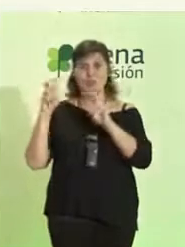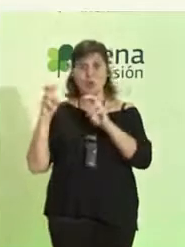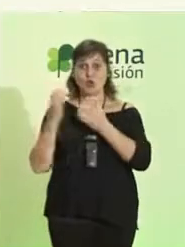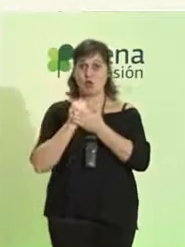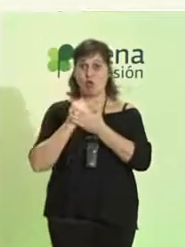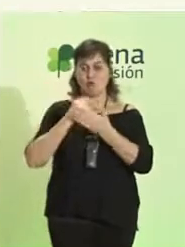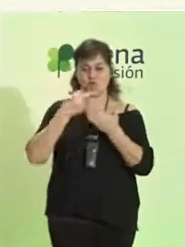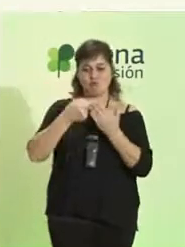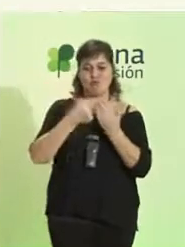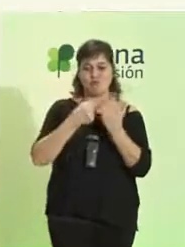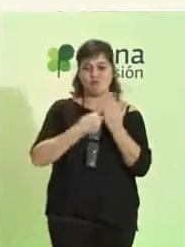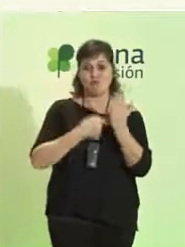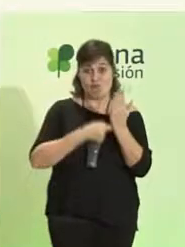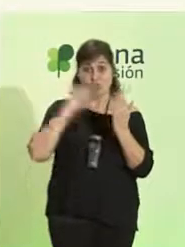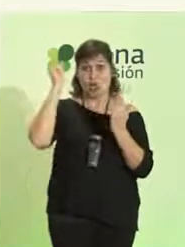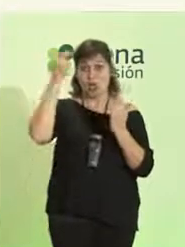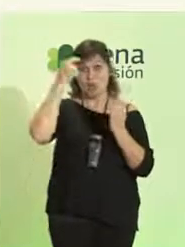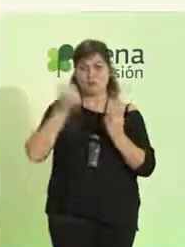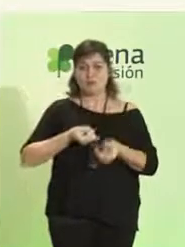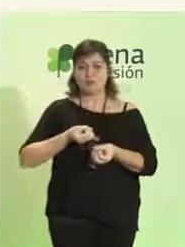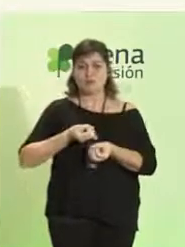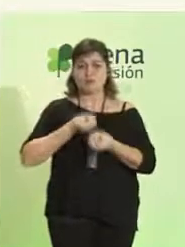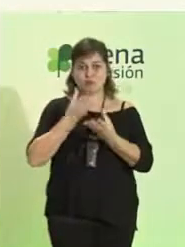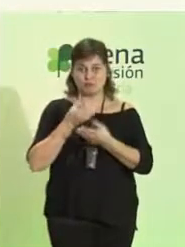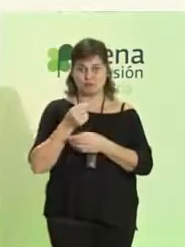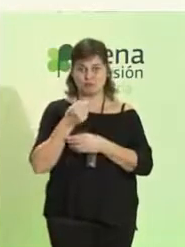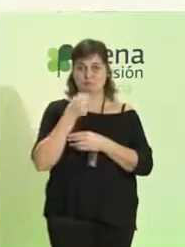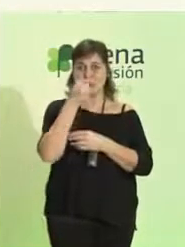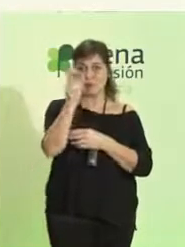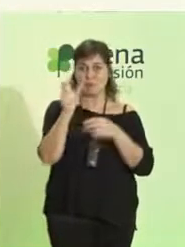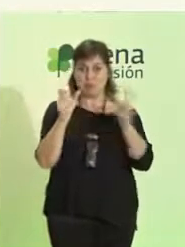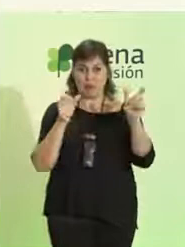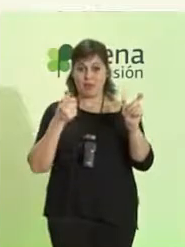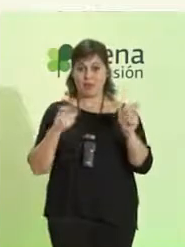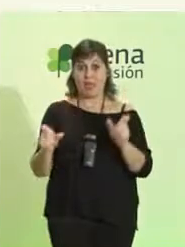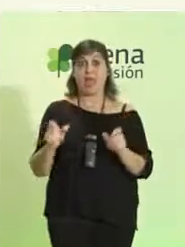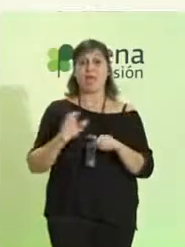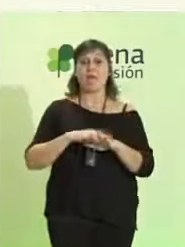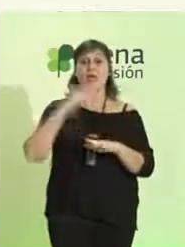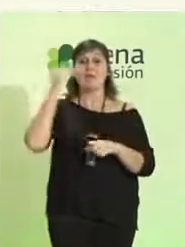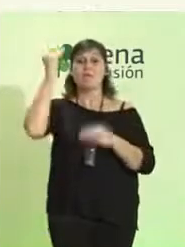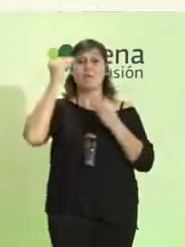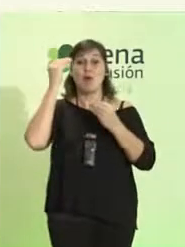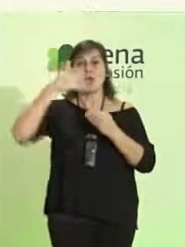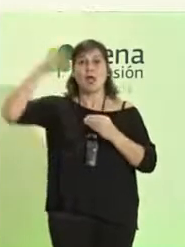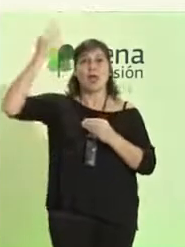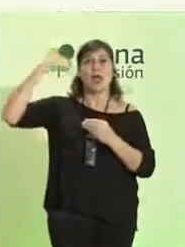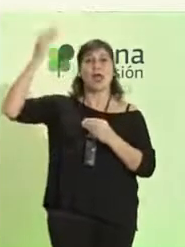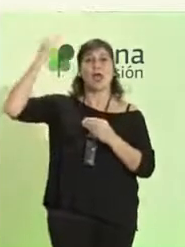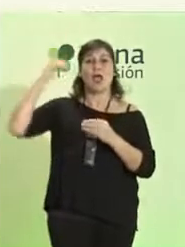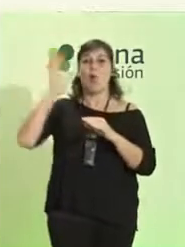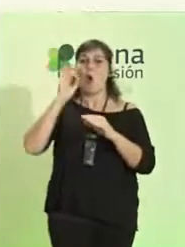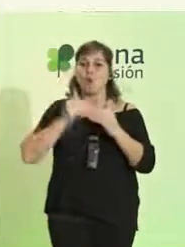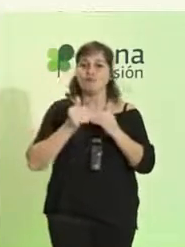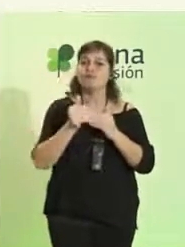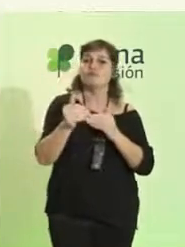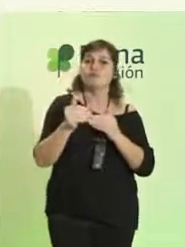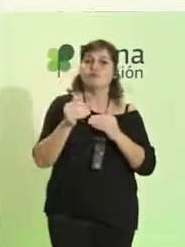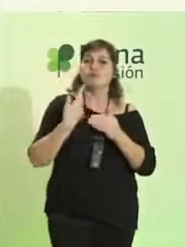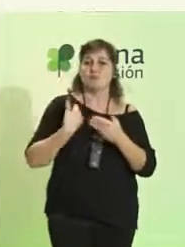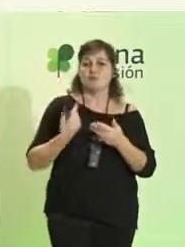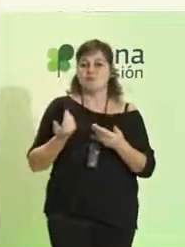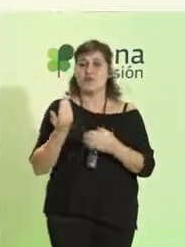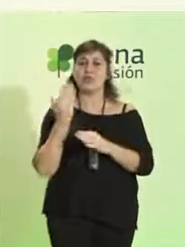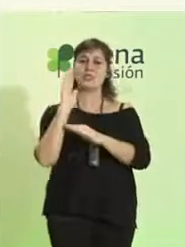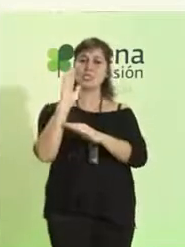ir soltando esos conceptos e intentar que a través de vuestra memoria, de vuestros recuerdos, de lo que fuisteis y de lo que queréis ser, lo representéis con